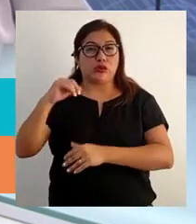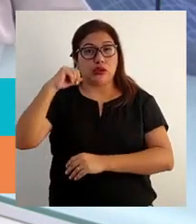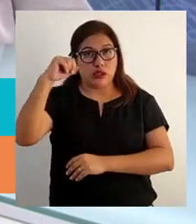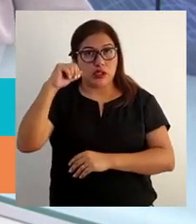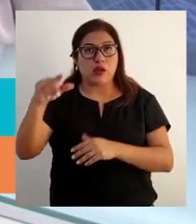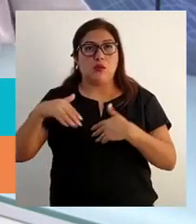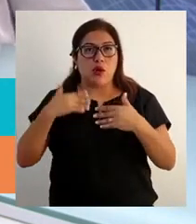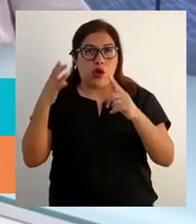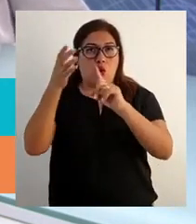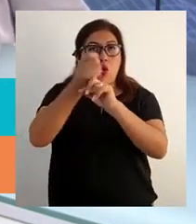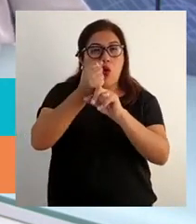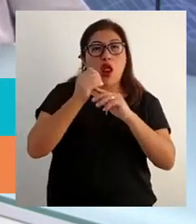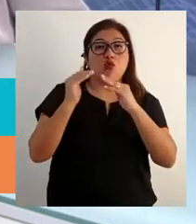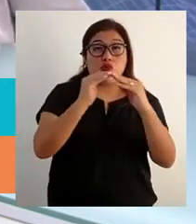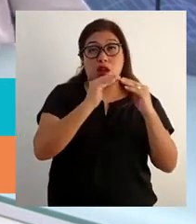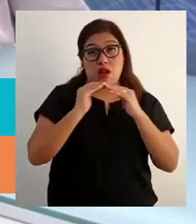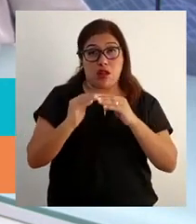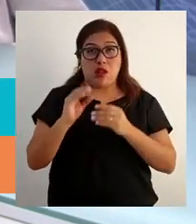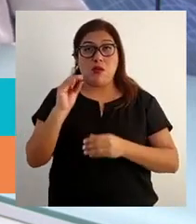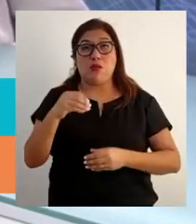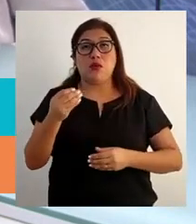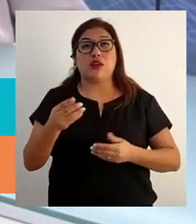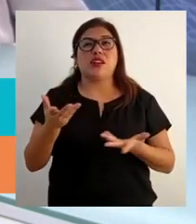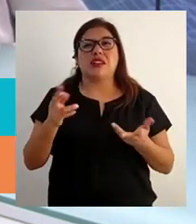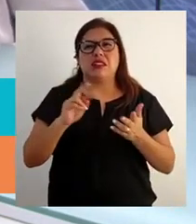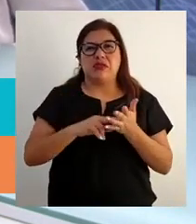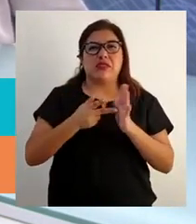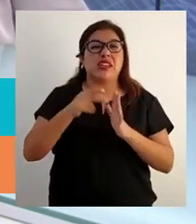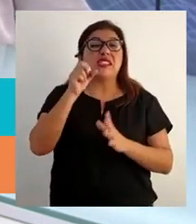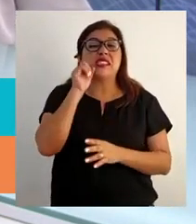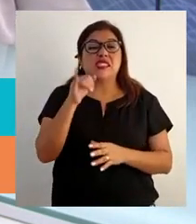mismos. Porque de qué vale que esté en la ley si no hay...